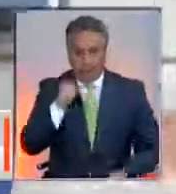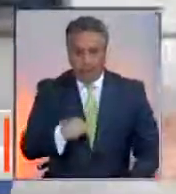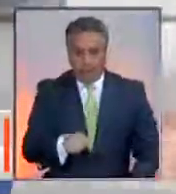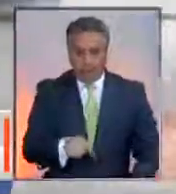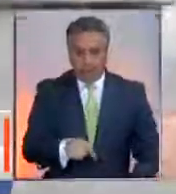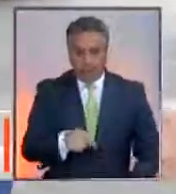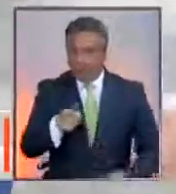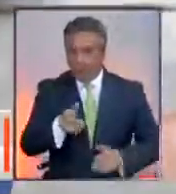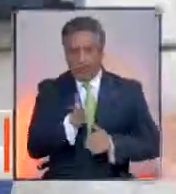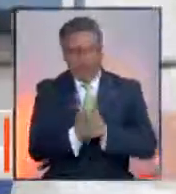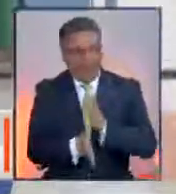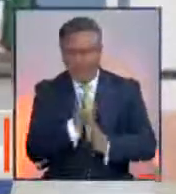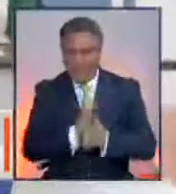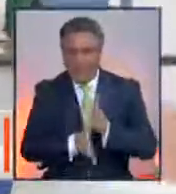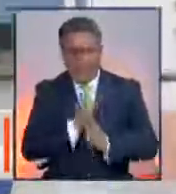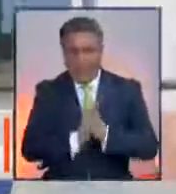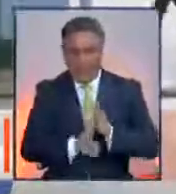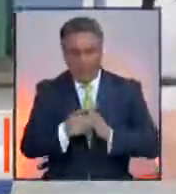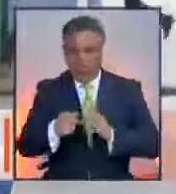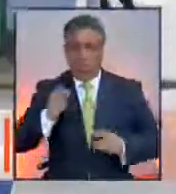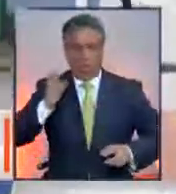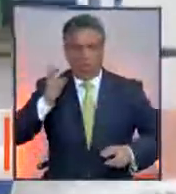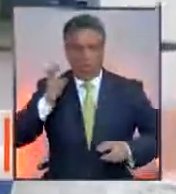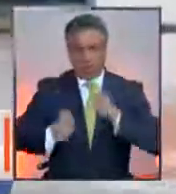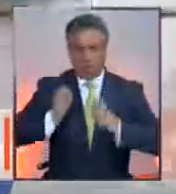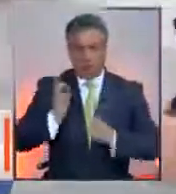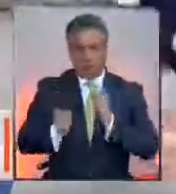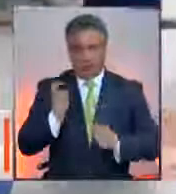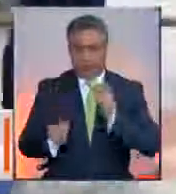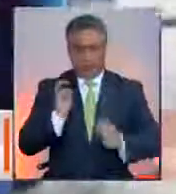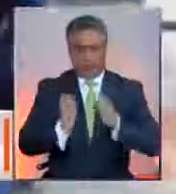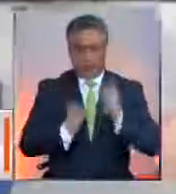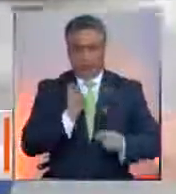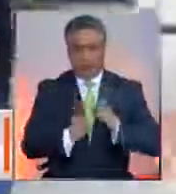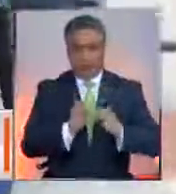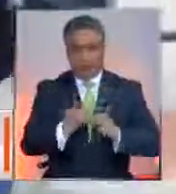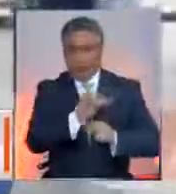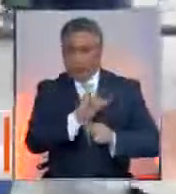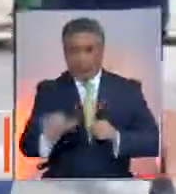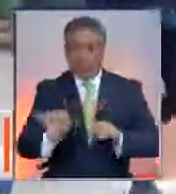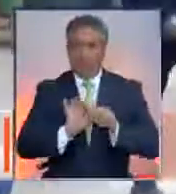Entonces, rápidamente, comenzó el saqueo y poco después, el incendio.